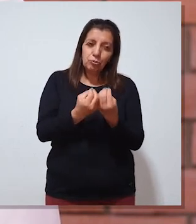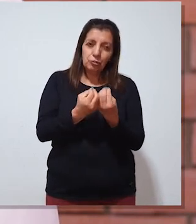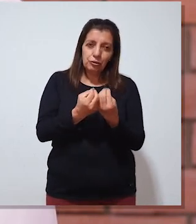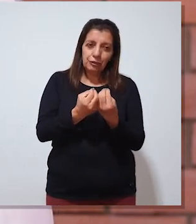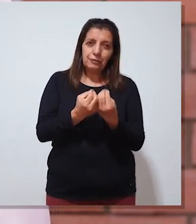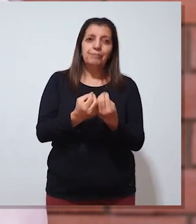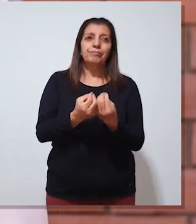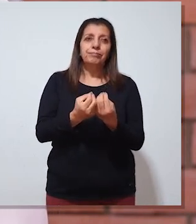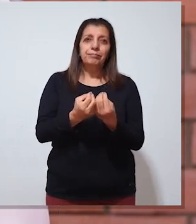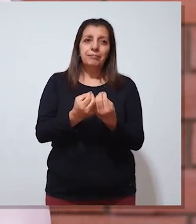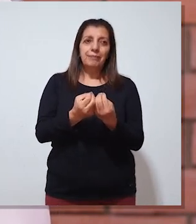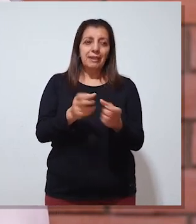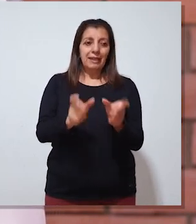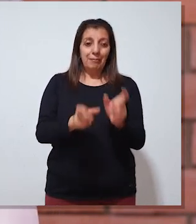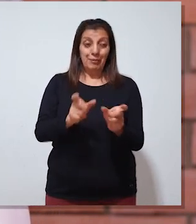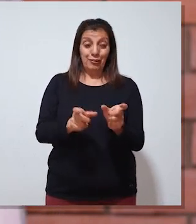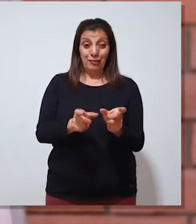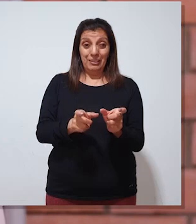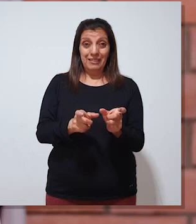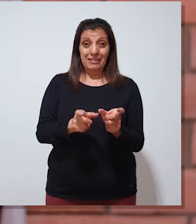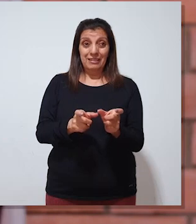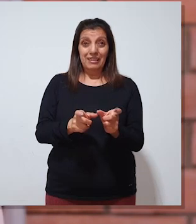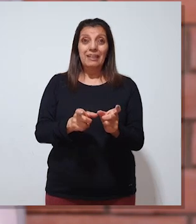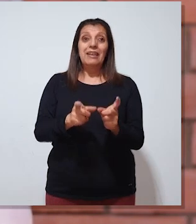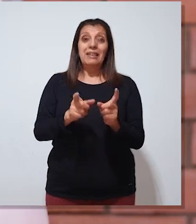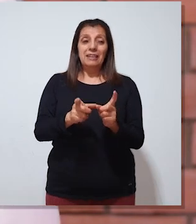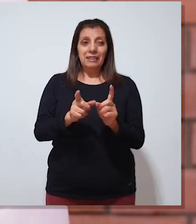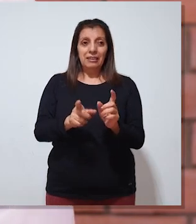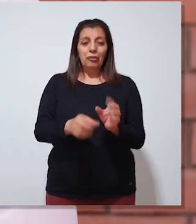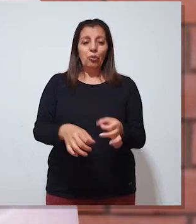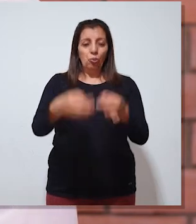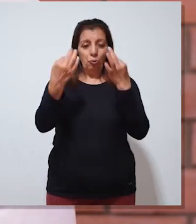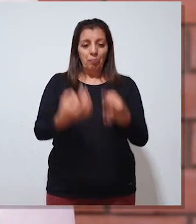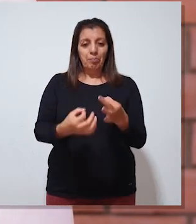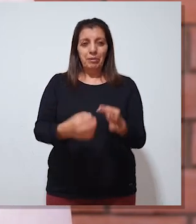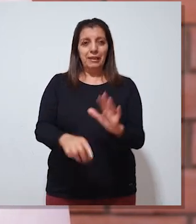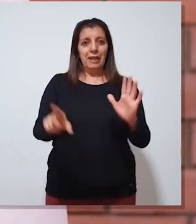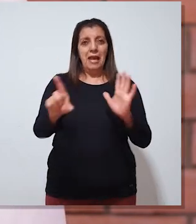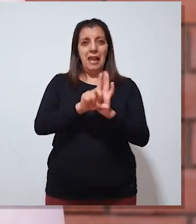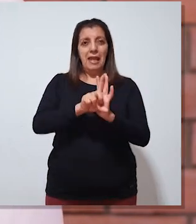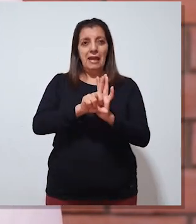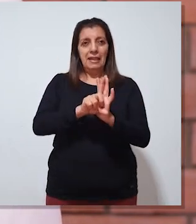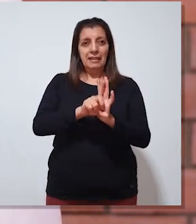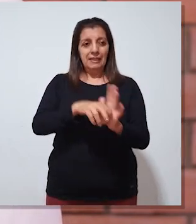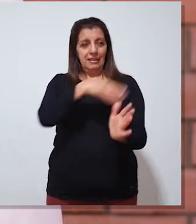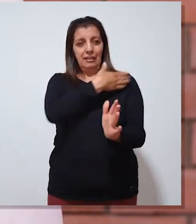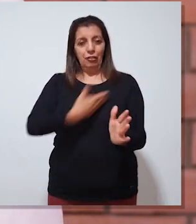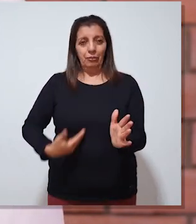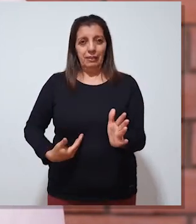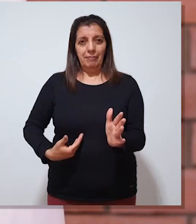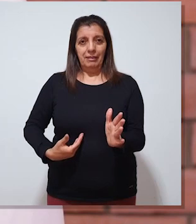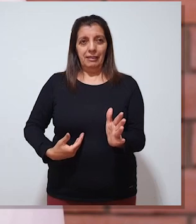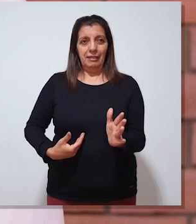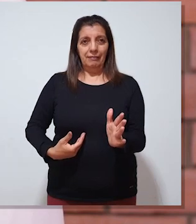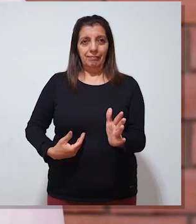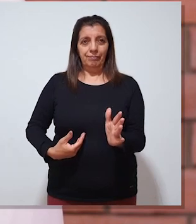medidas dispuestas por la autoridad sanitaria. He visto la seriedad con que se cumplían estas disposiciones